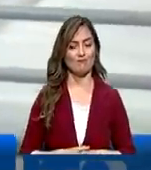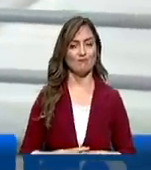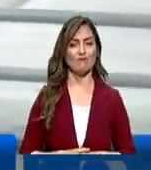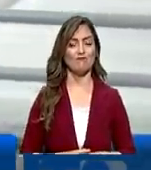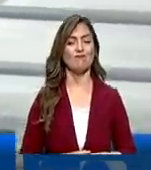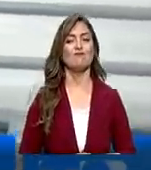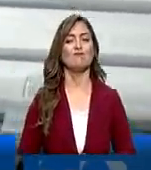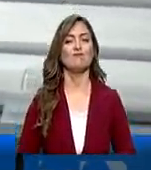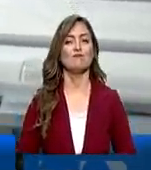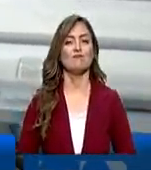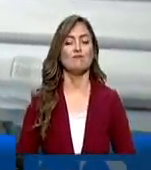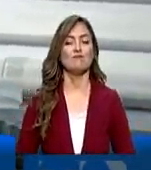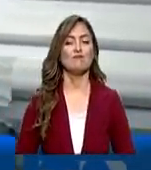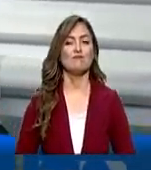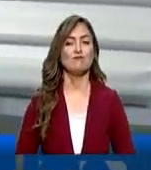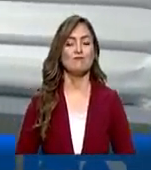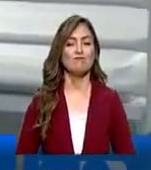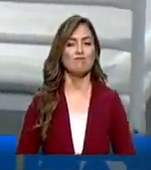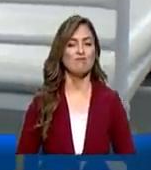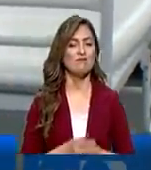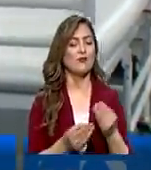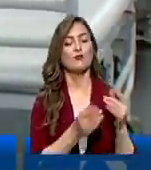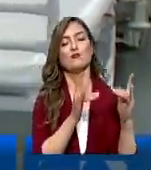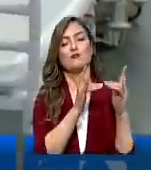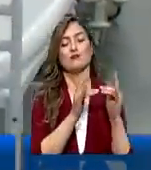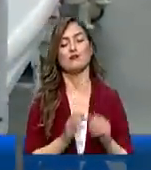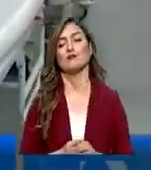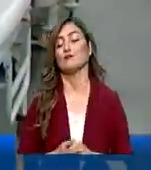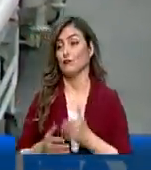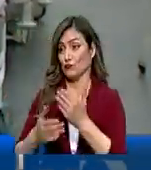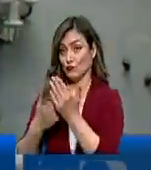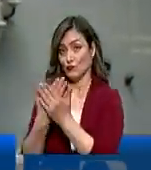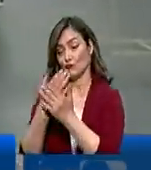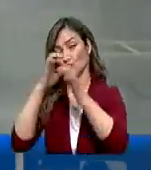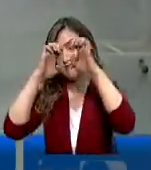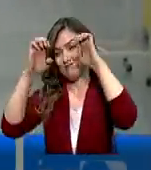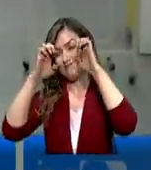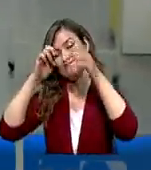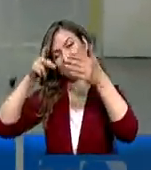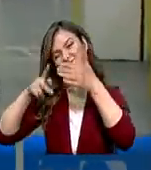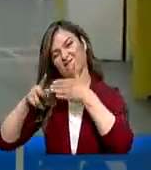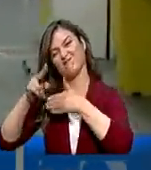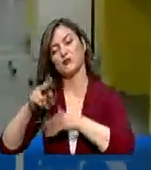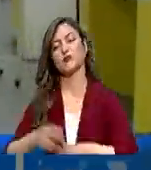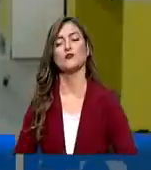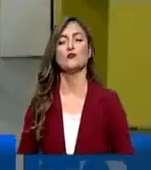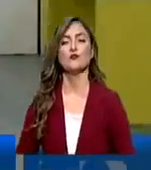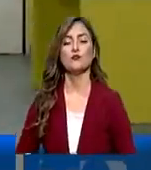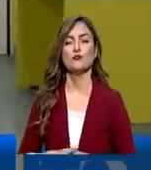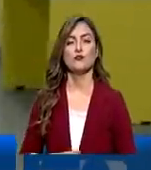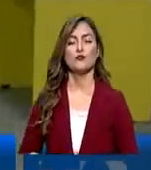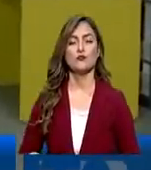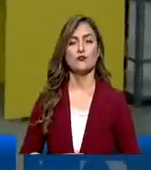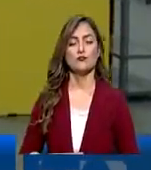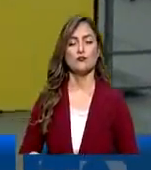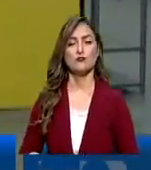con estas camas? Miren, nosotros estamos inaugurando una nueva estrategia que es la mitigación de los